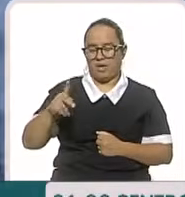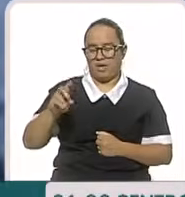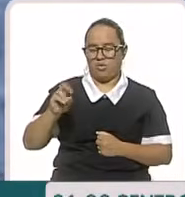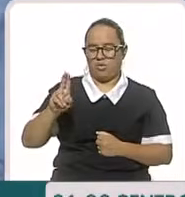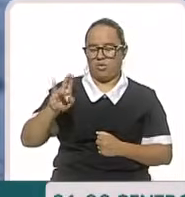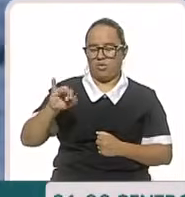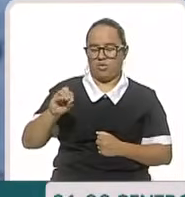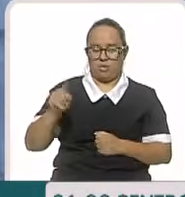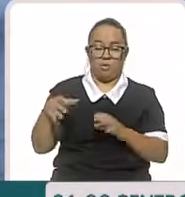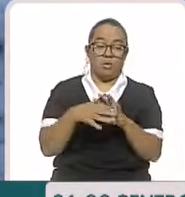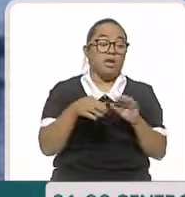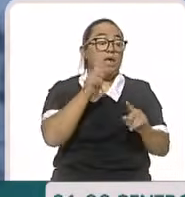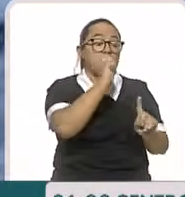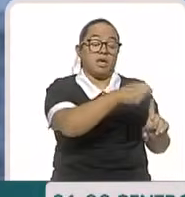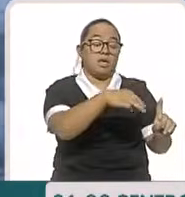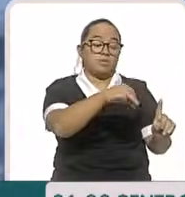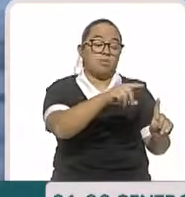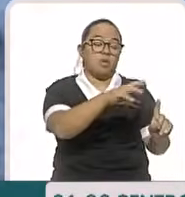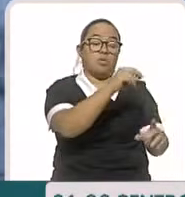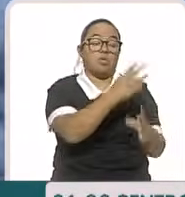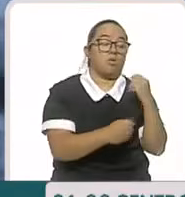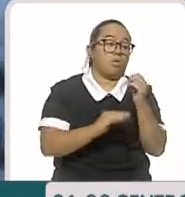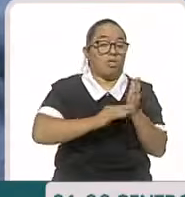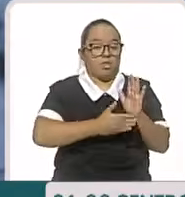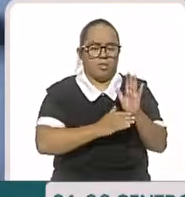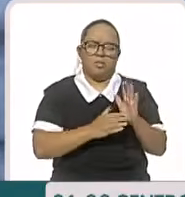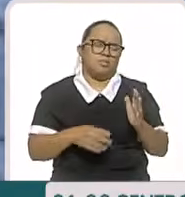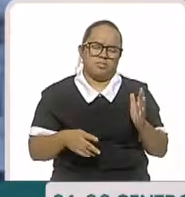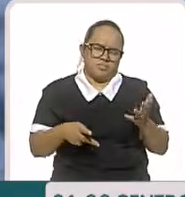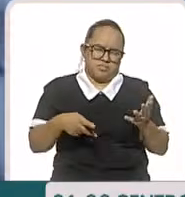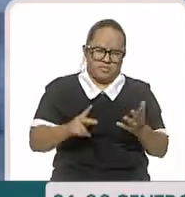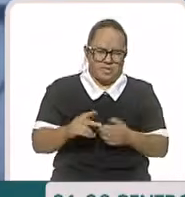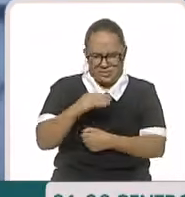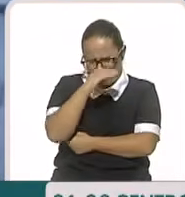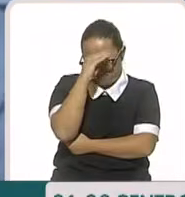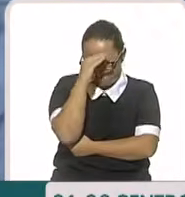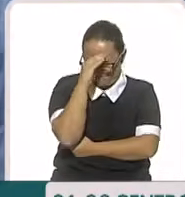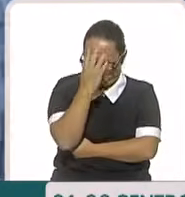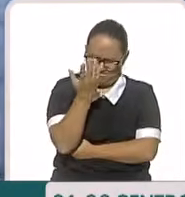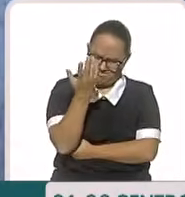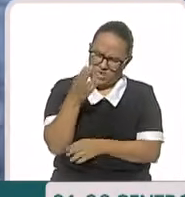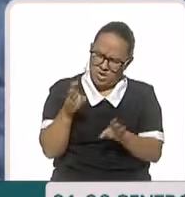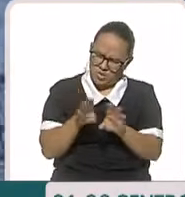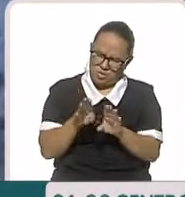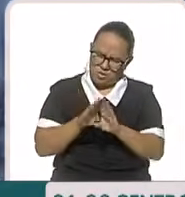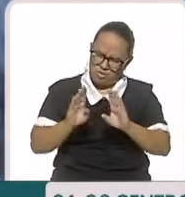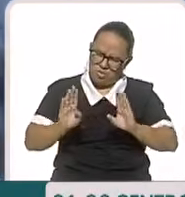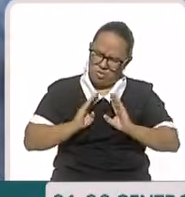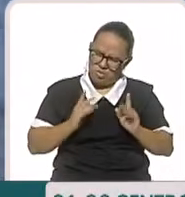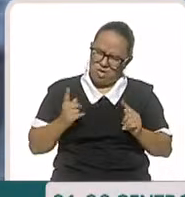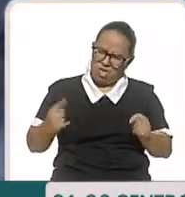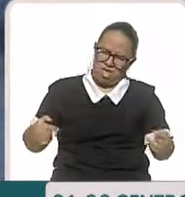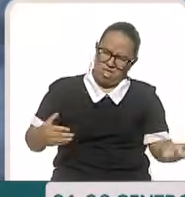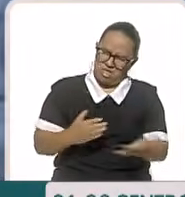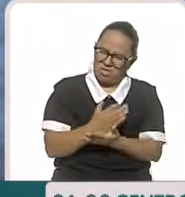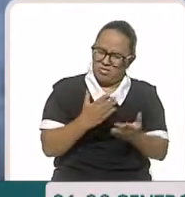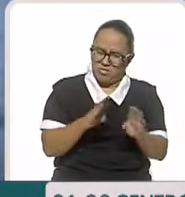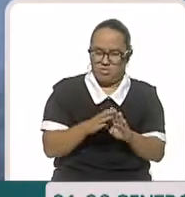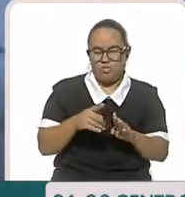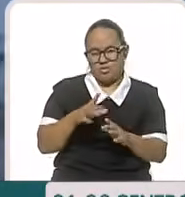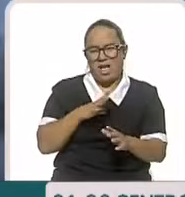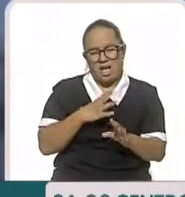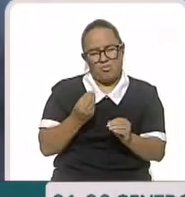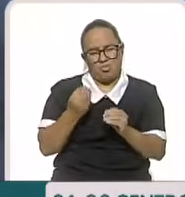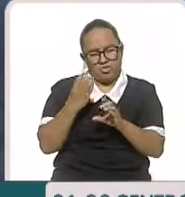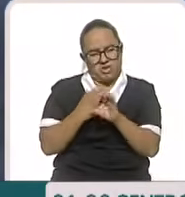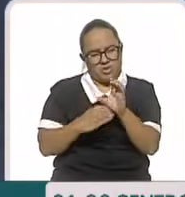embargo, pues evidentemente está abierto y hay muchos cuestionamientos sobre cómo fue la operación militar. Y por otro lado, señalan las